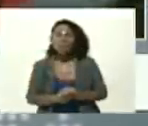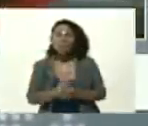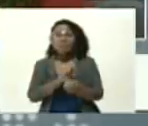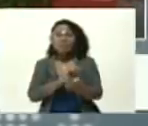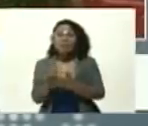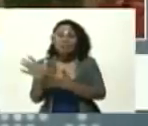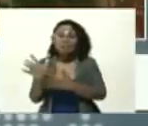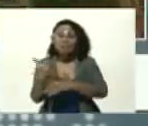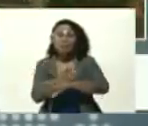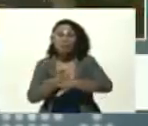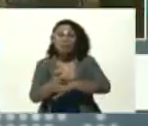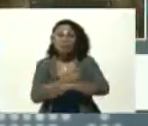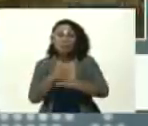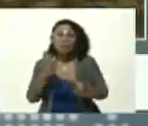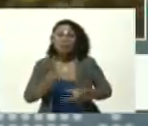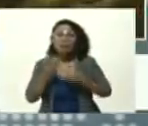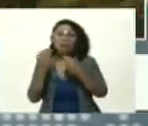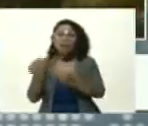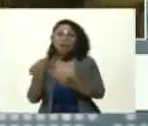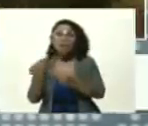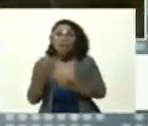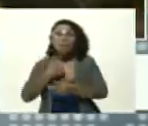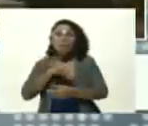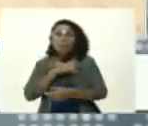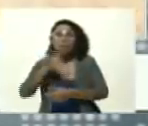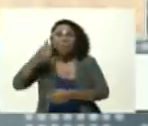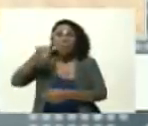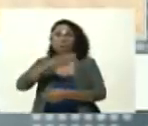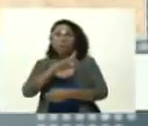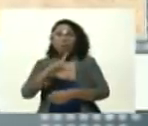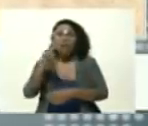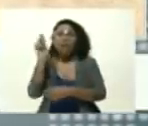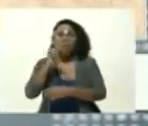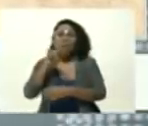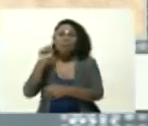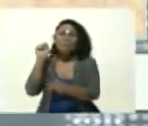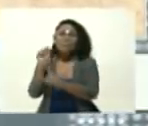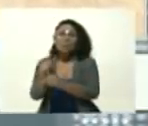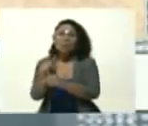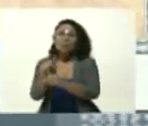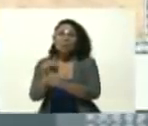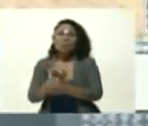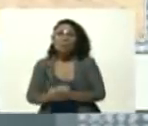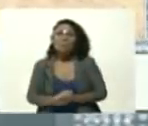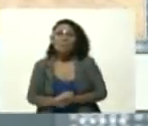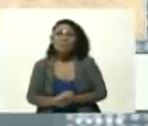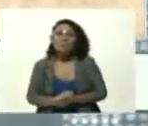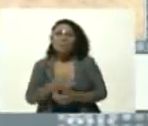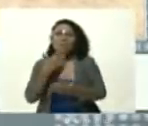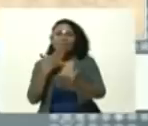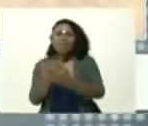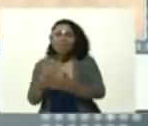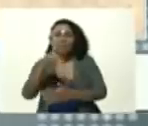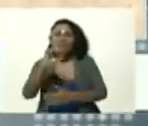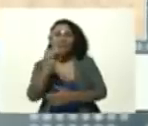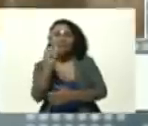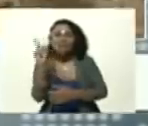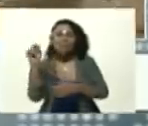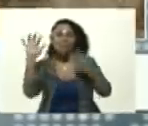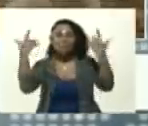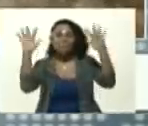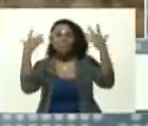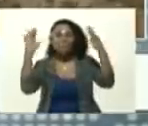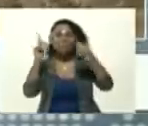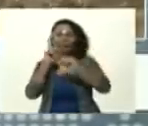gratuito que el gobierno le ha dado a nuestro pueblo y que nunca lo ha abandonado. Gracias, Leida. Un aplauso, vale, porque nosotros